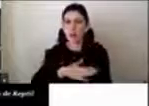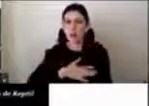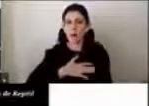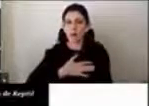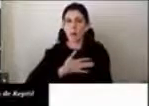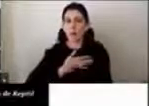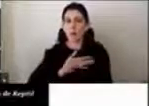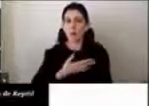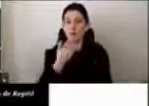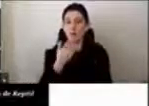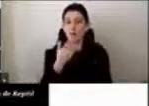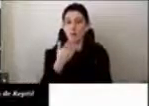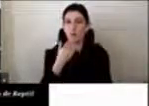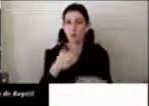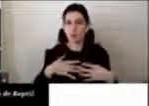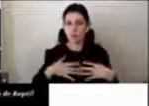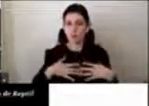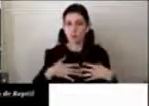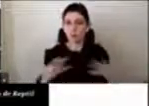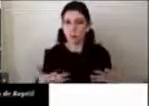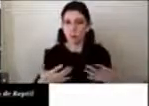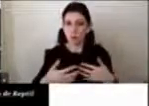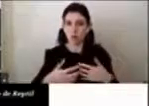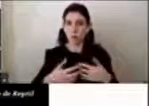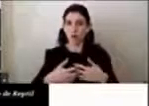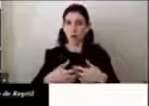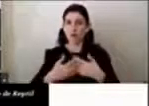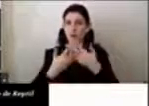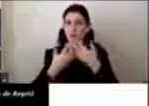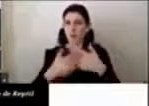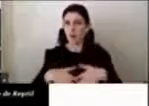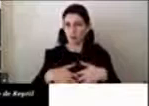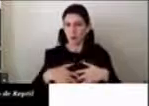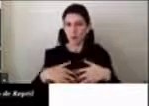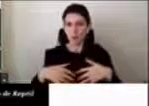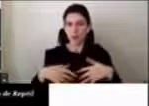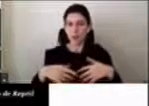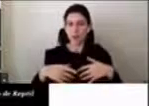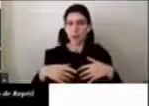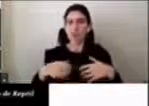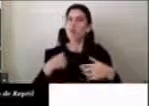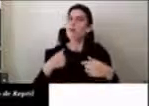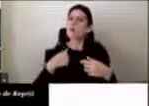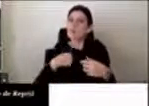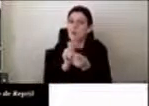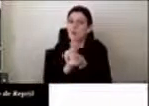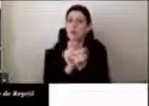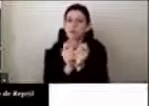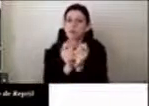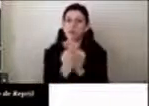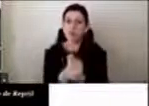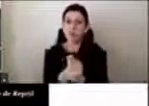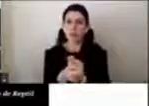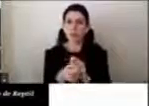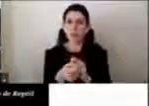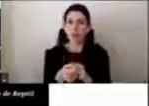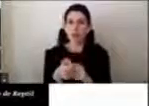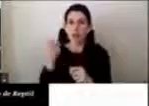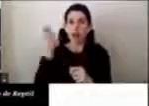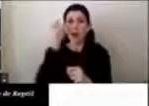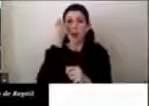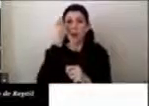comportamientos instintivos, a la reacción general de adaptación, bueno, el aprendizaje, memoria, alternancia, sueño,